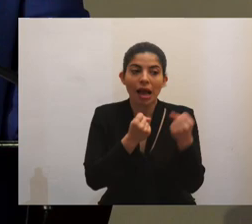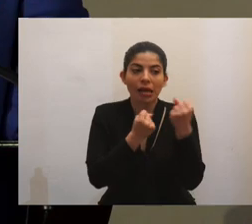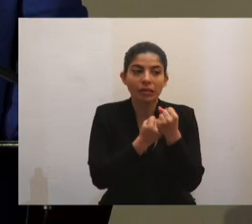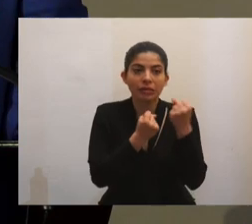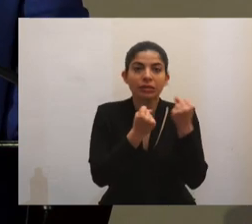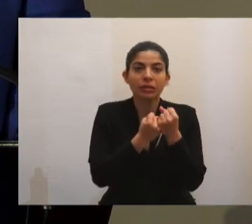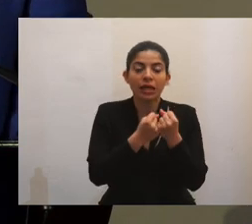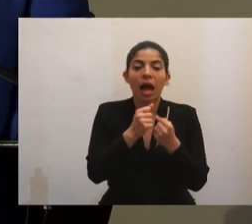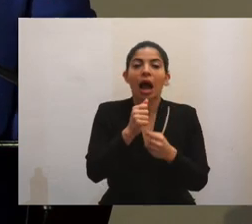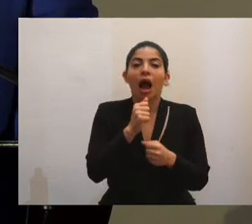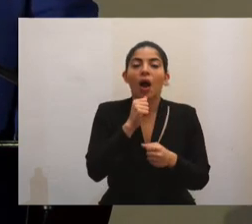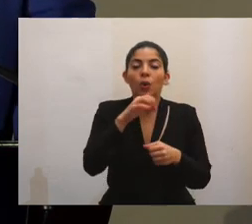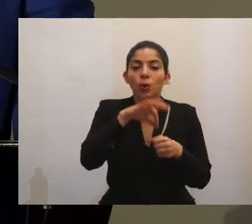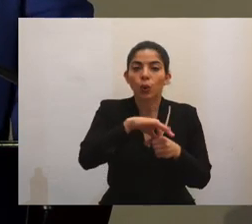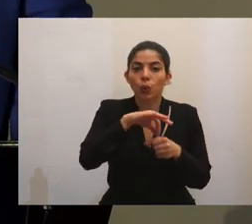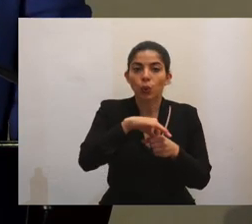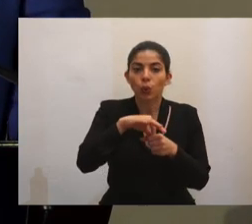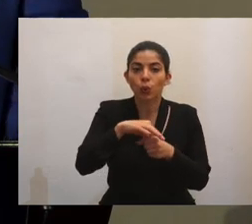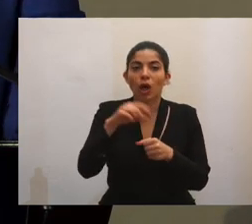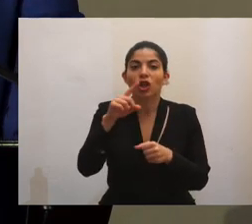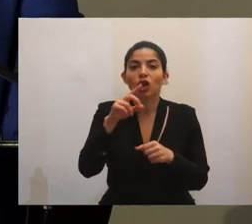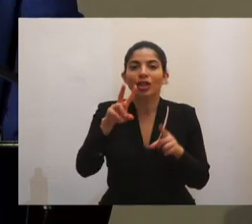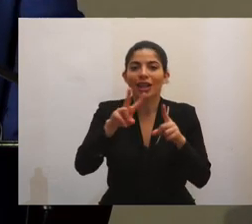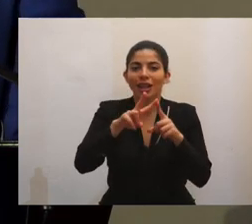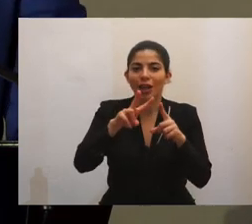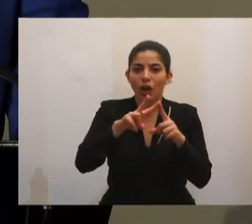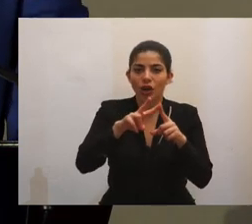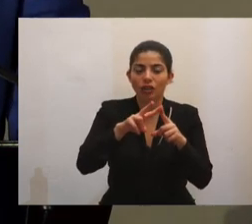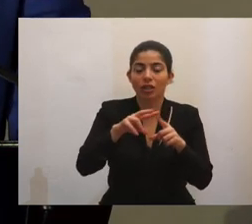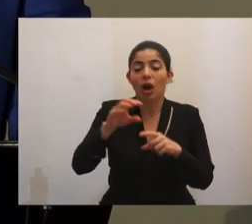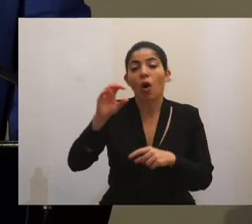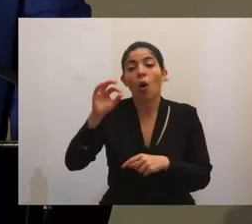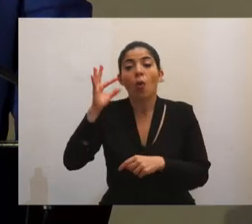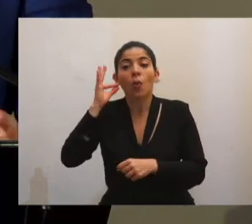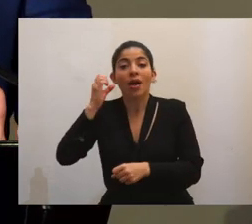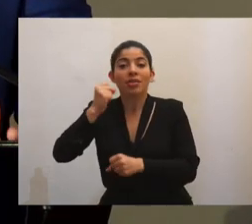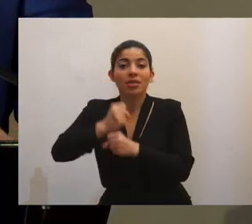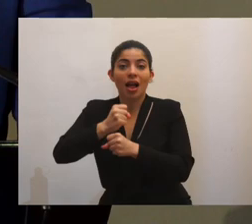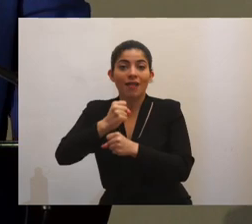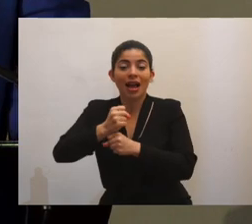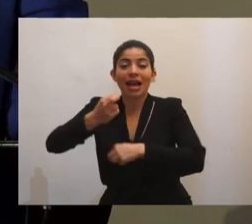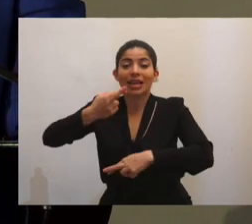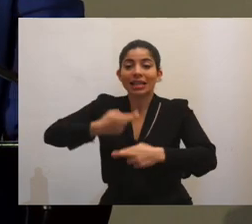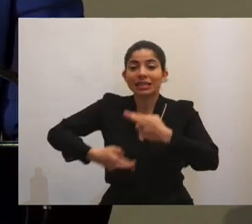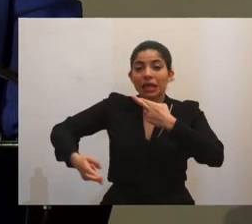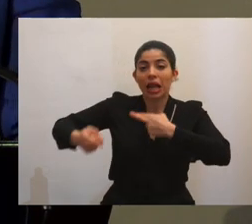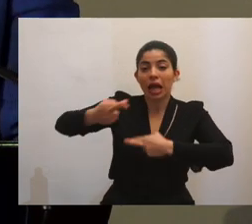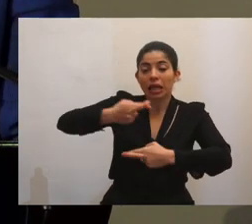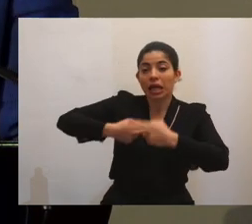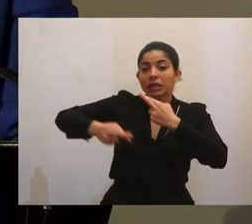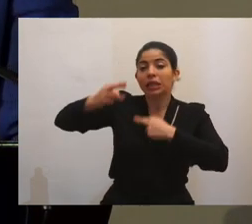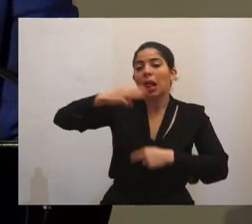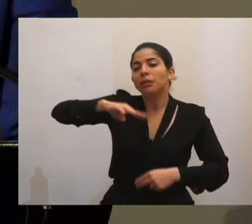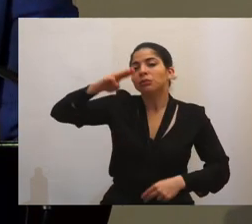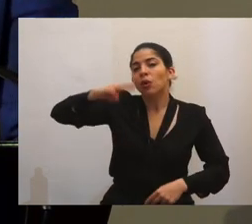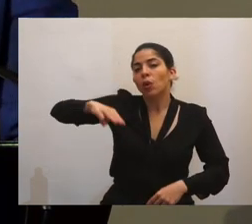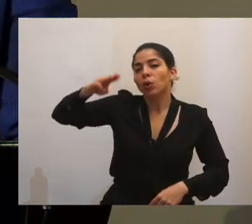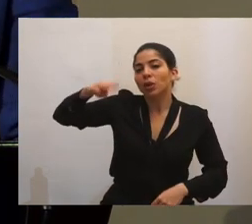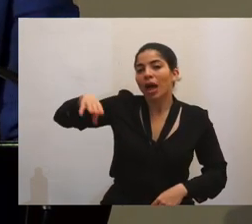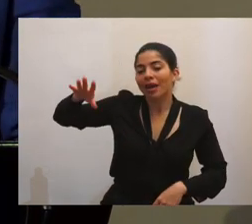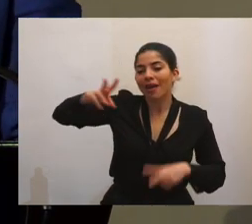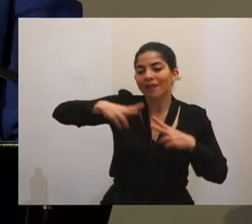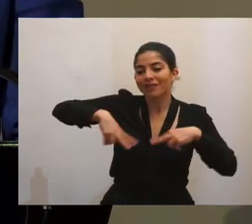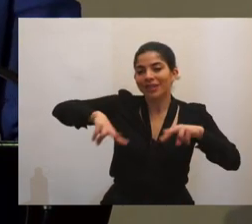la acuicultura en el Golfo de Nicoya o quienes trabajan, por ejemplo, reciclando en las montañas de nuestro